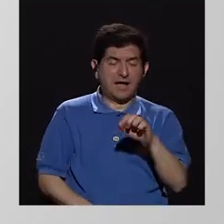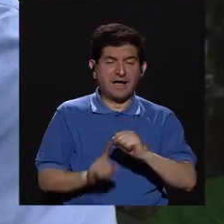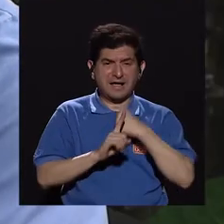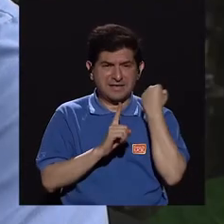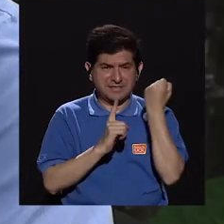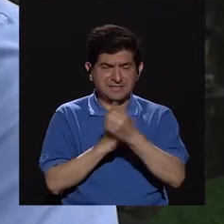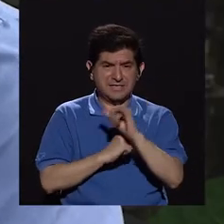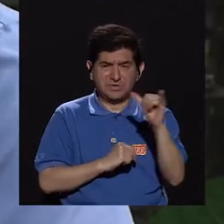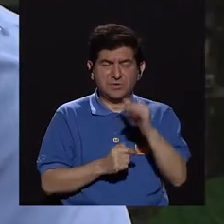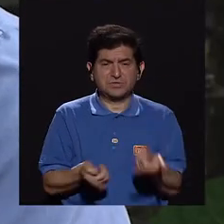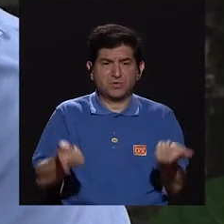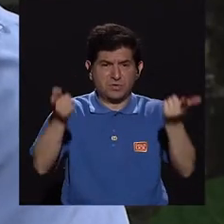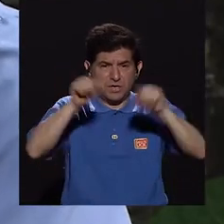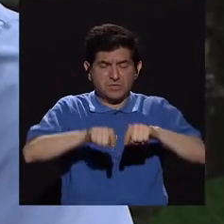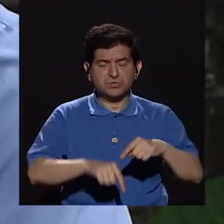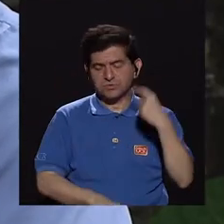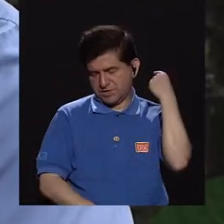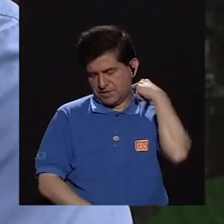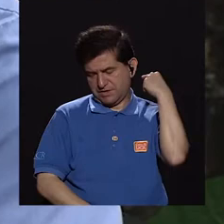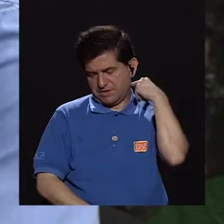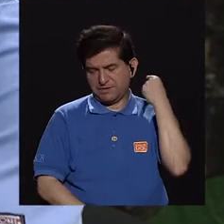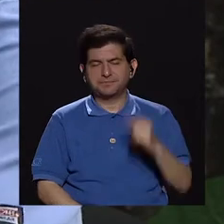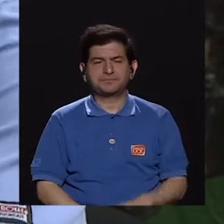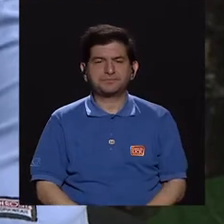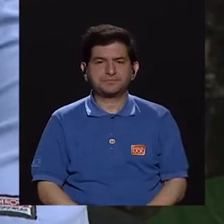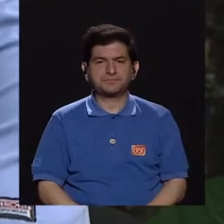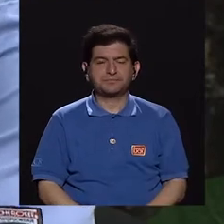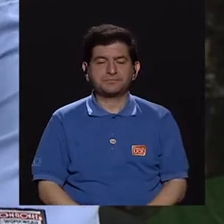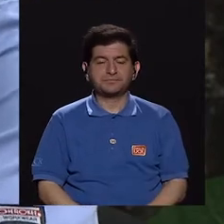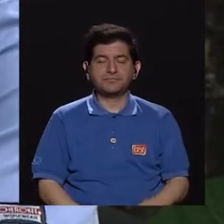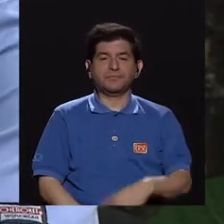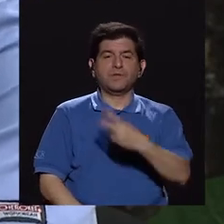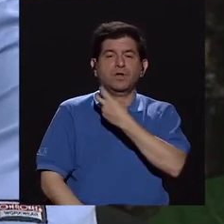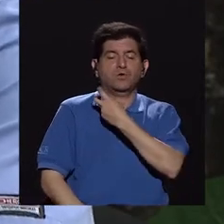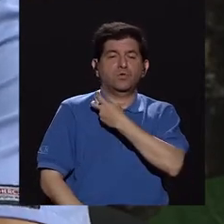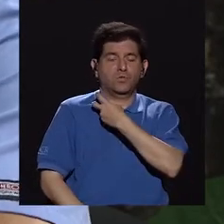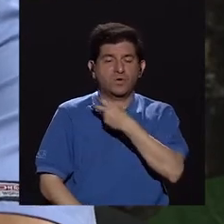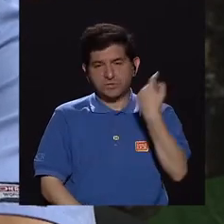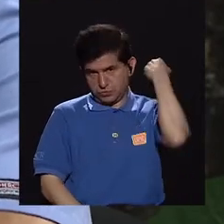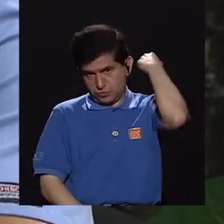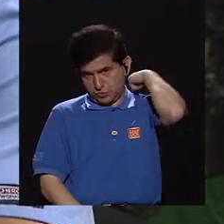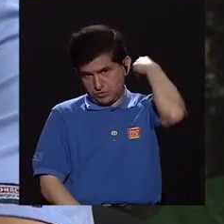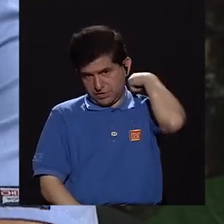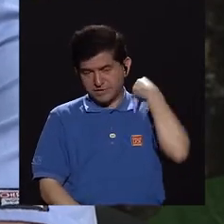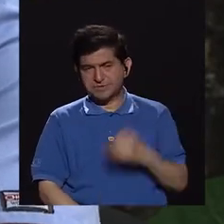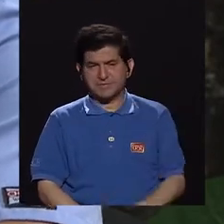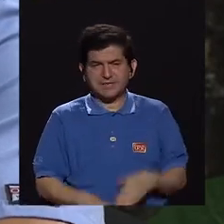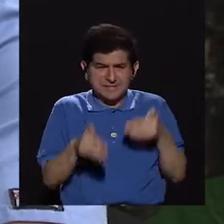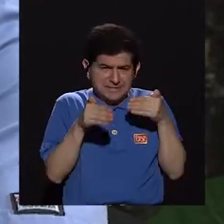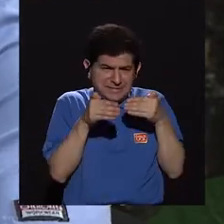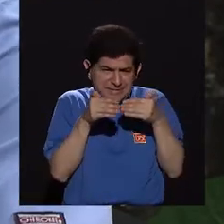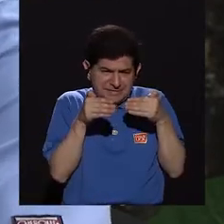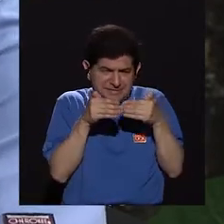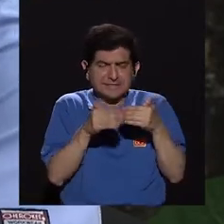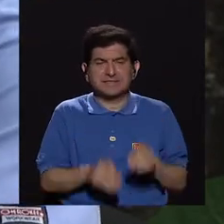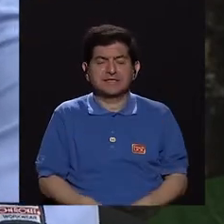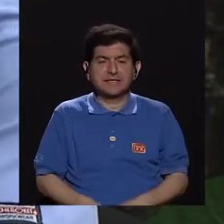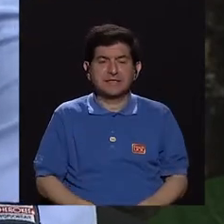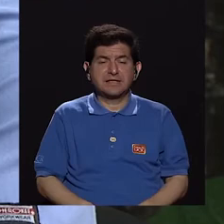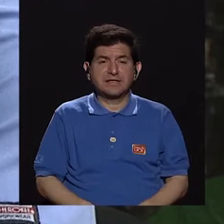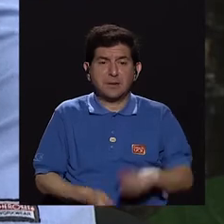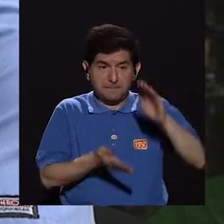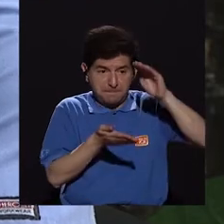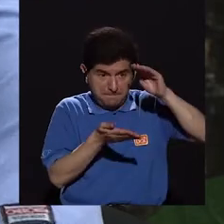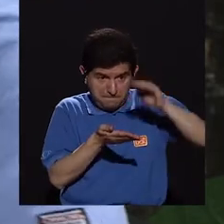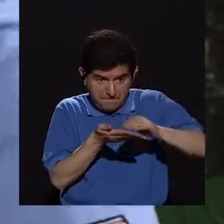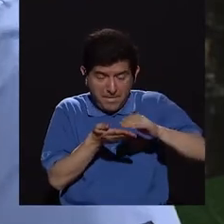ángulo, haciendo lo mismo que pasa a nivel cervical. Las vértebras lumbares van a rozar un poco, se